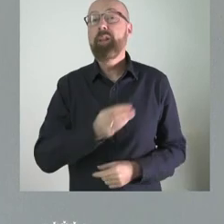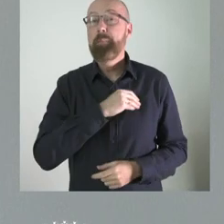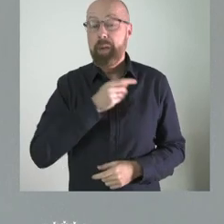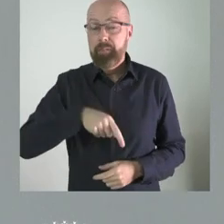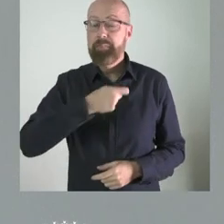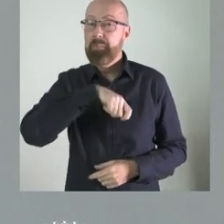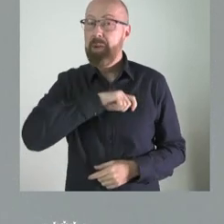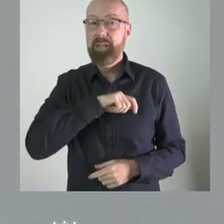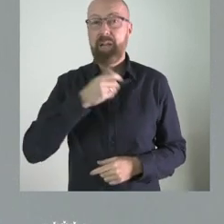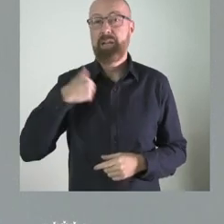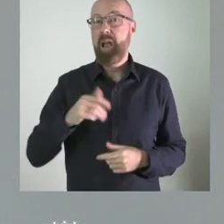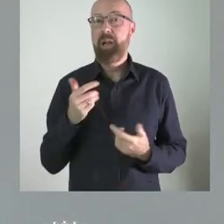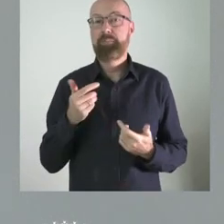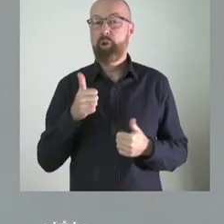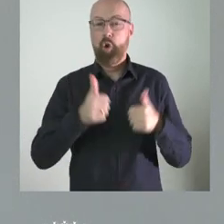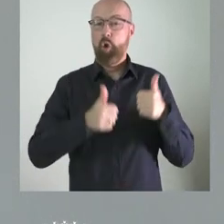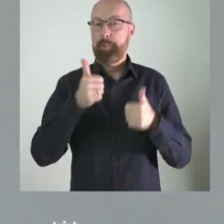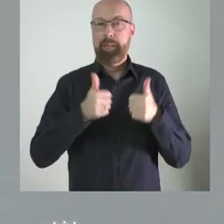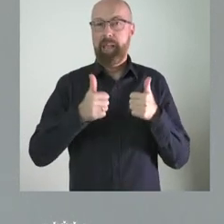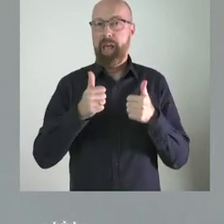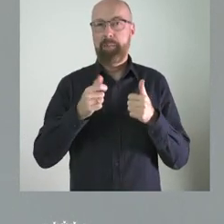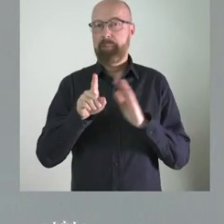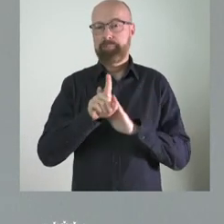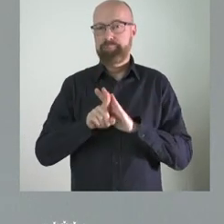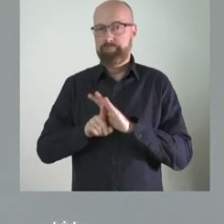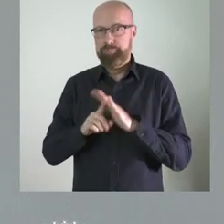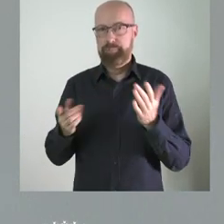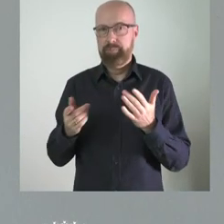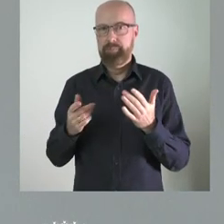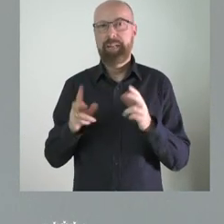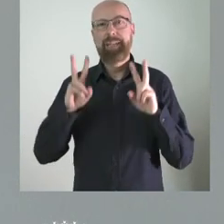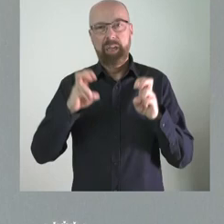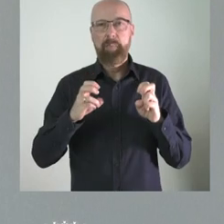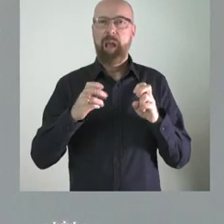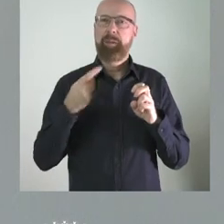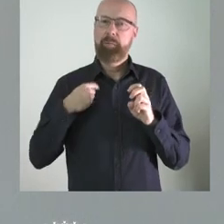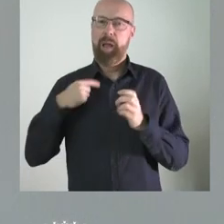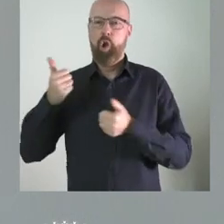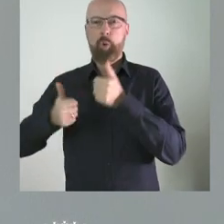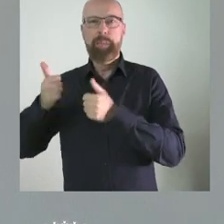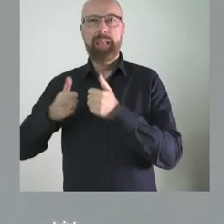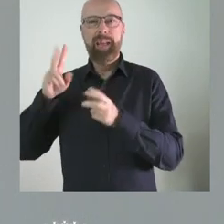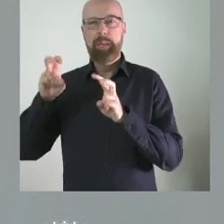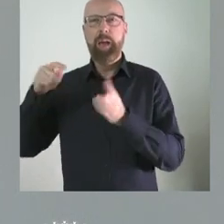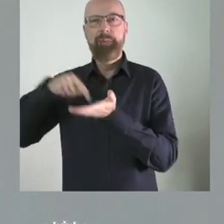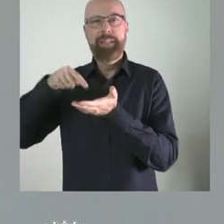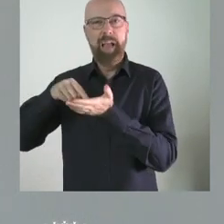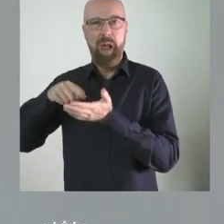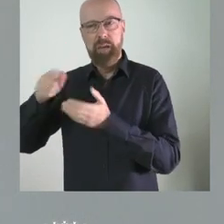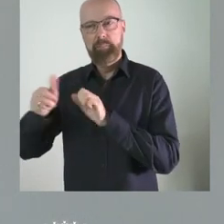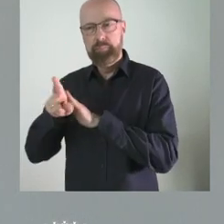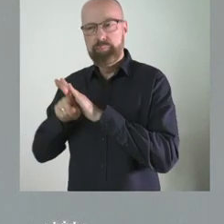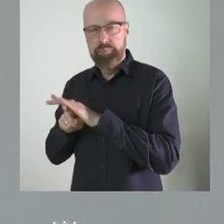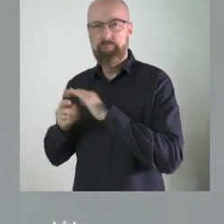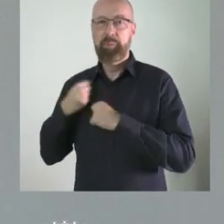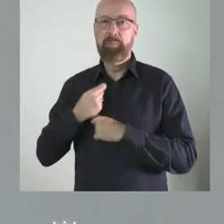los últimos tiempos puestos de competitividad y también el ámbito de la competitividad fiscal de los 38 países que forman parte de la ocd